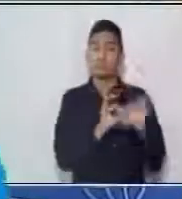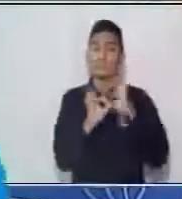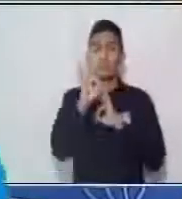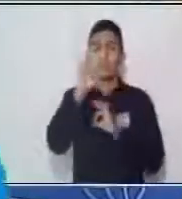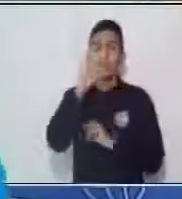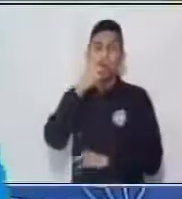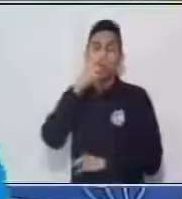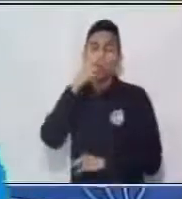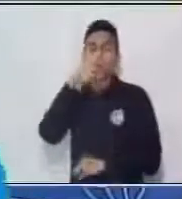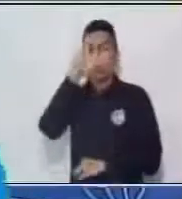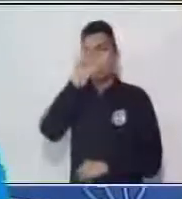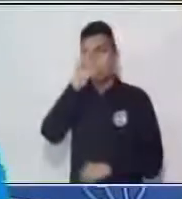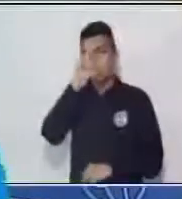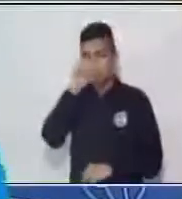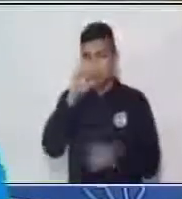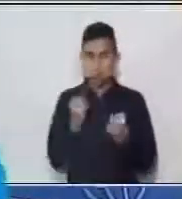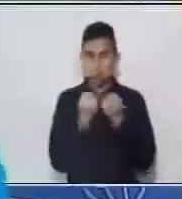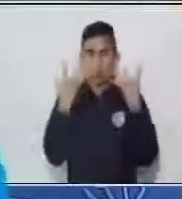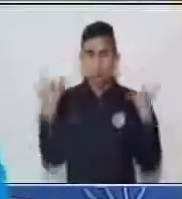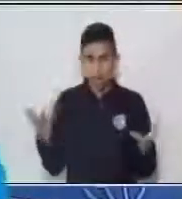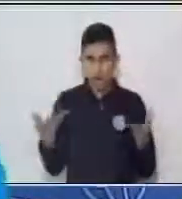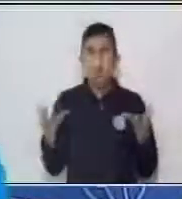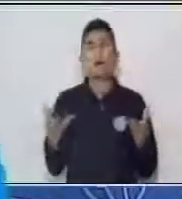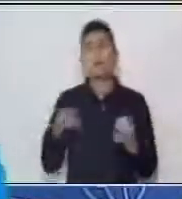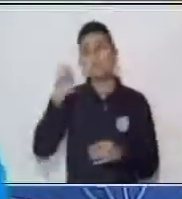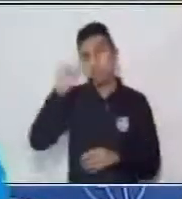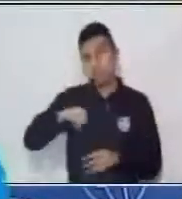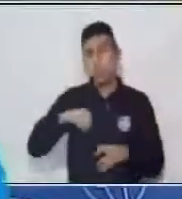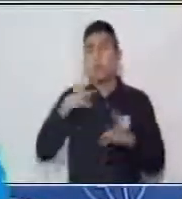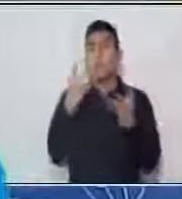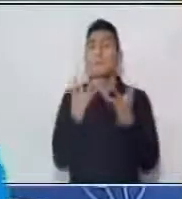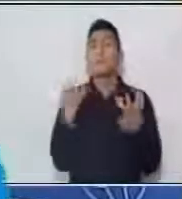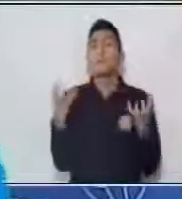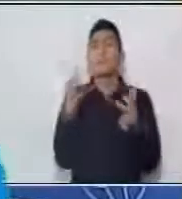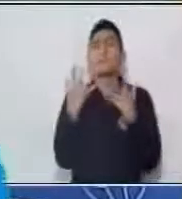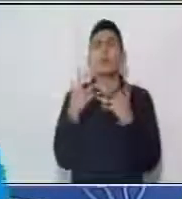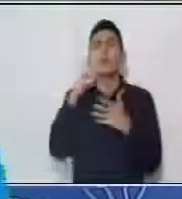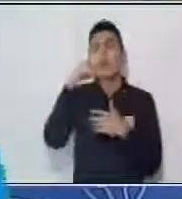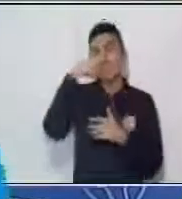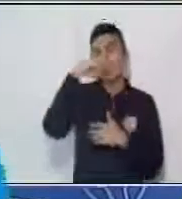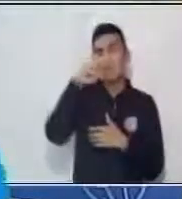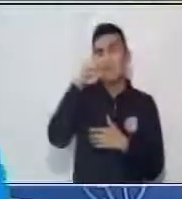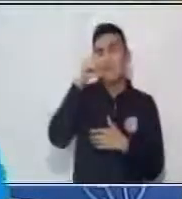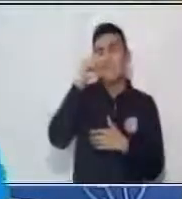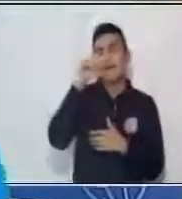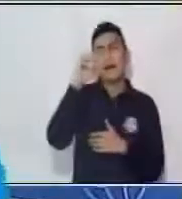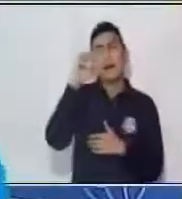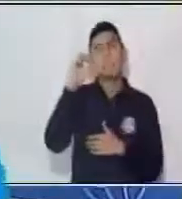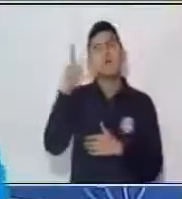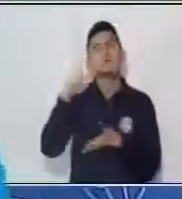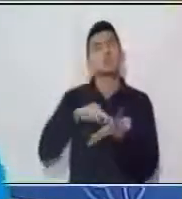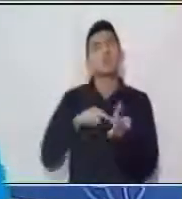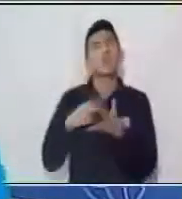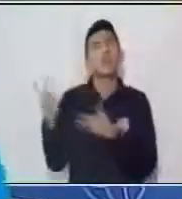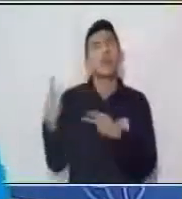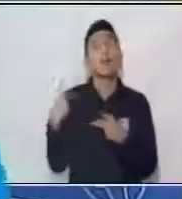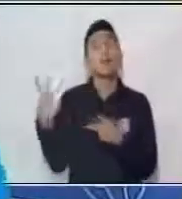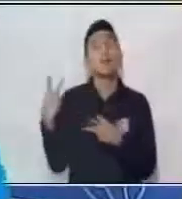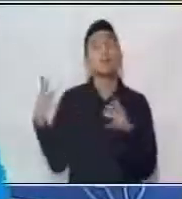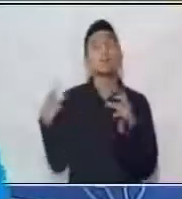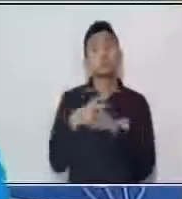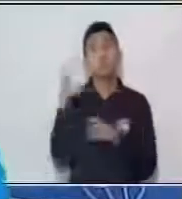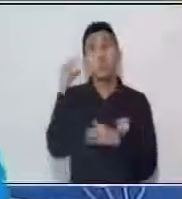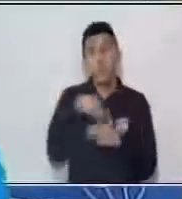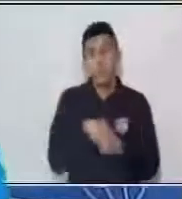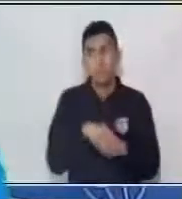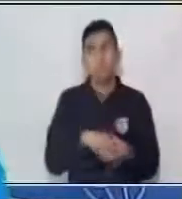plural. Muy bien, en este caso sí está siendo en plural. Y al decir hemos, también estamos trabajando